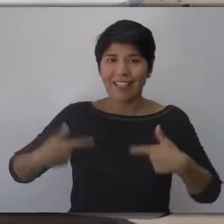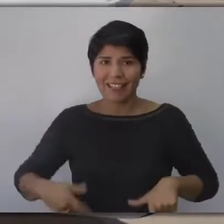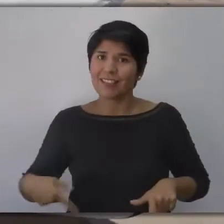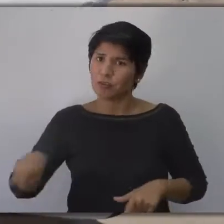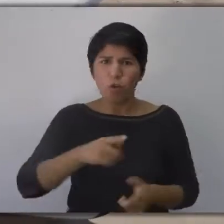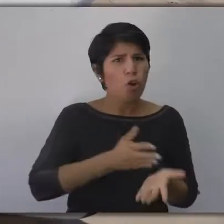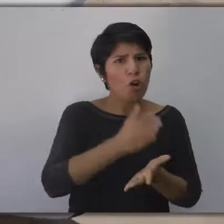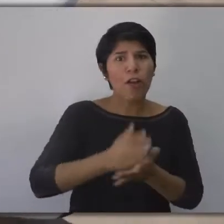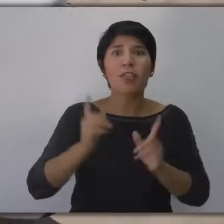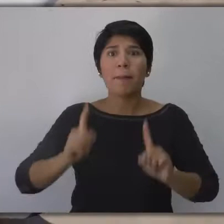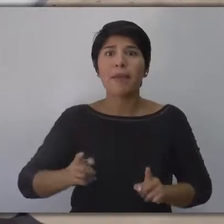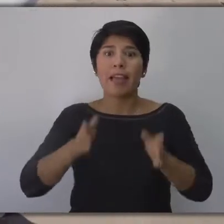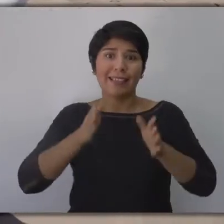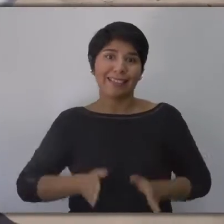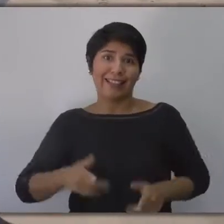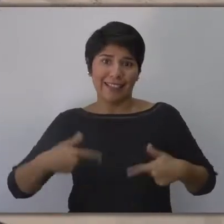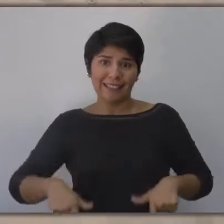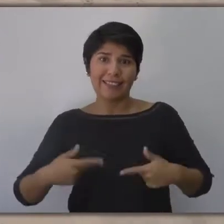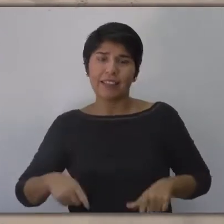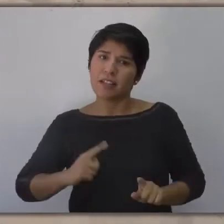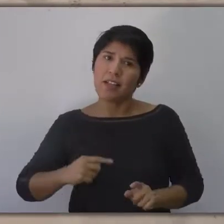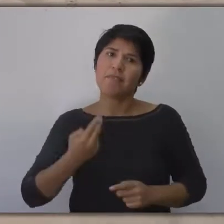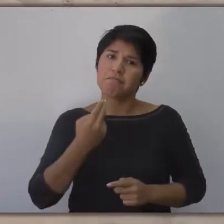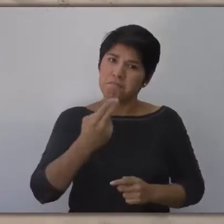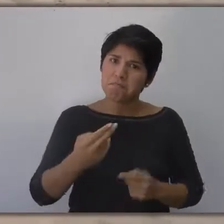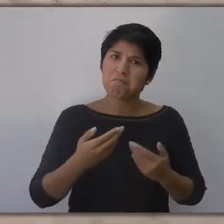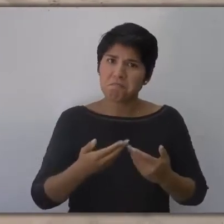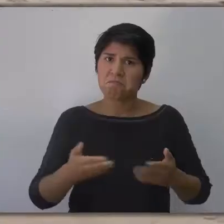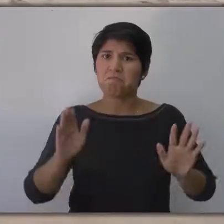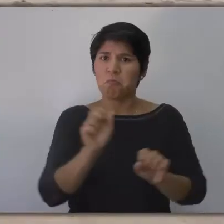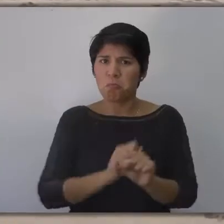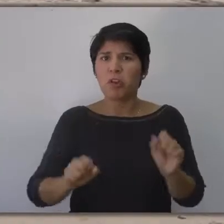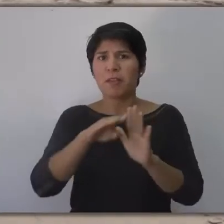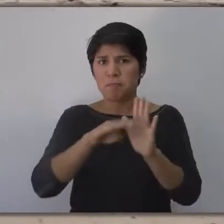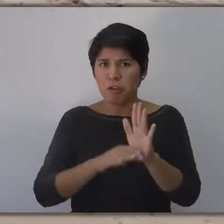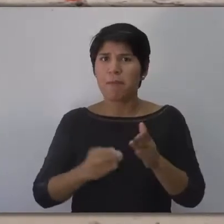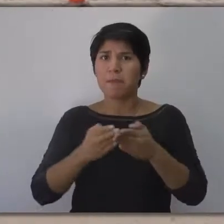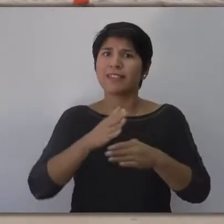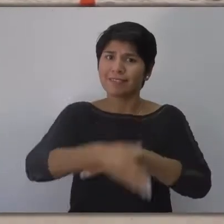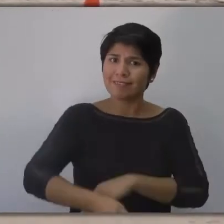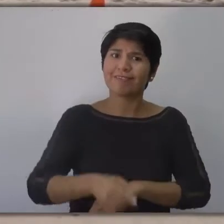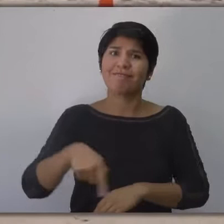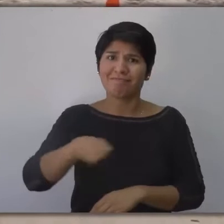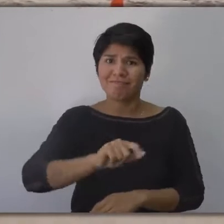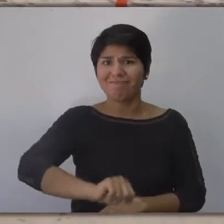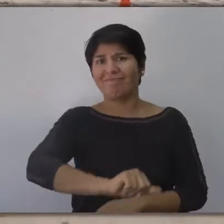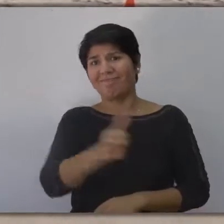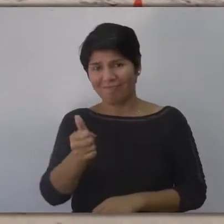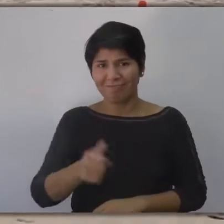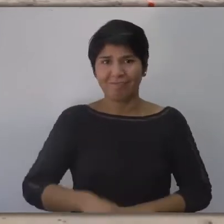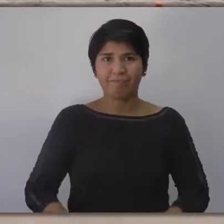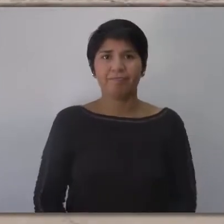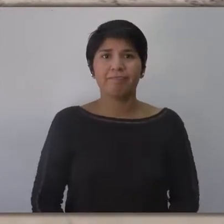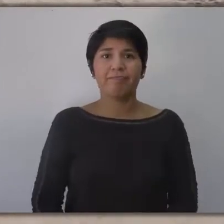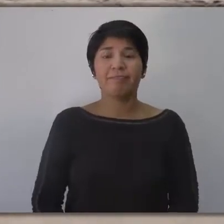de la Intendencia y la apertura del Intendente para poder desarrollar este programa y que sea exitoso